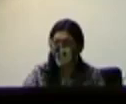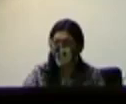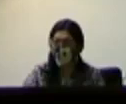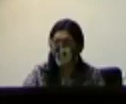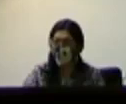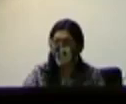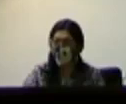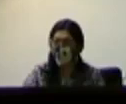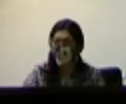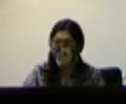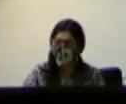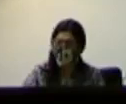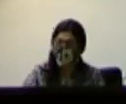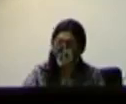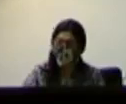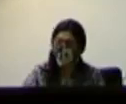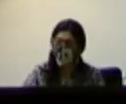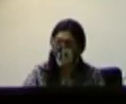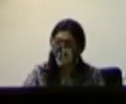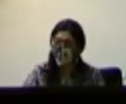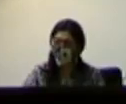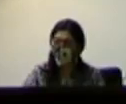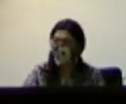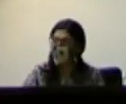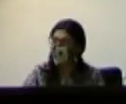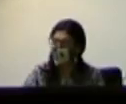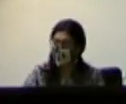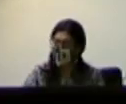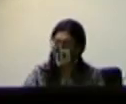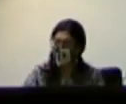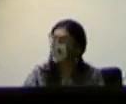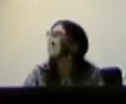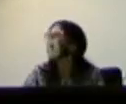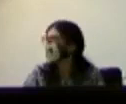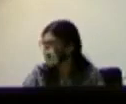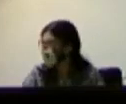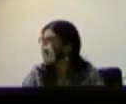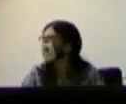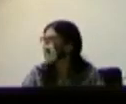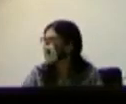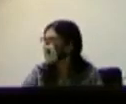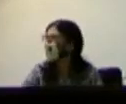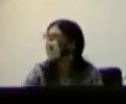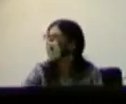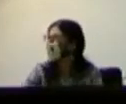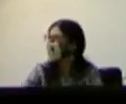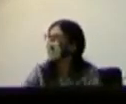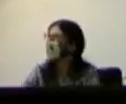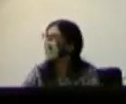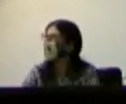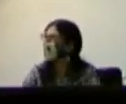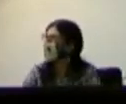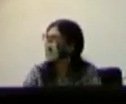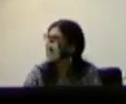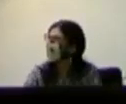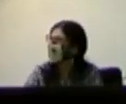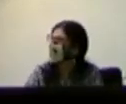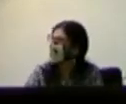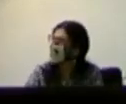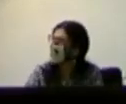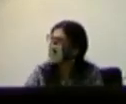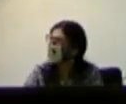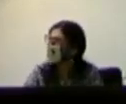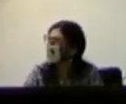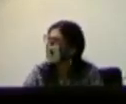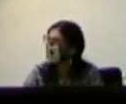quiere endosar o no los quiere permitir porque no está con el plan integral que usted nos explicó. Pero le